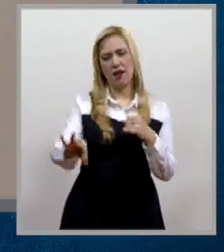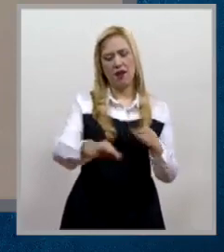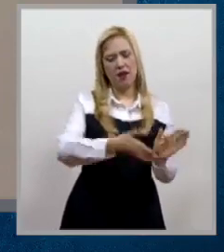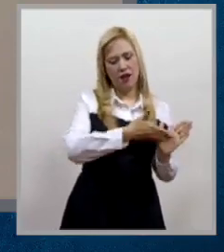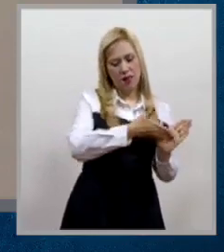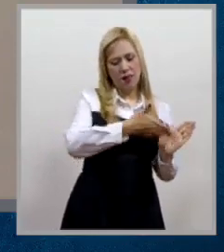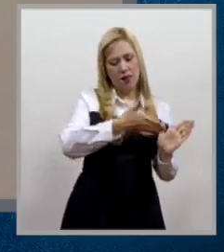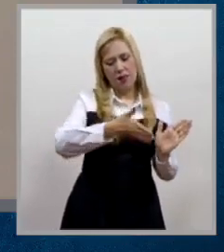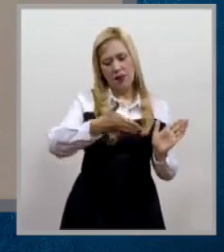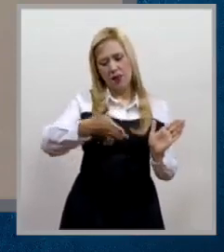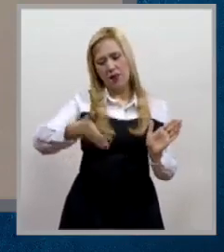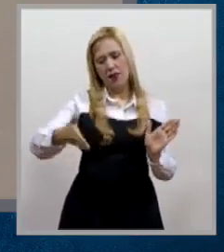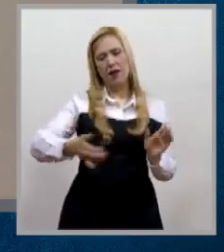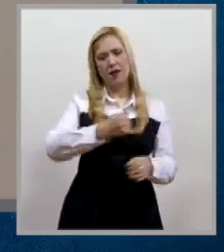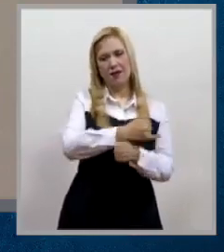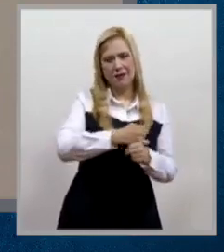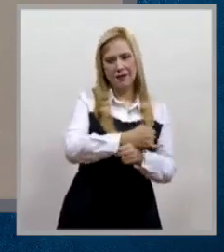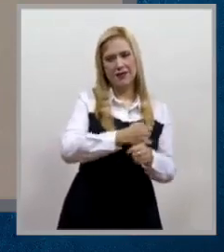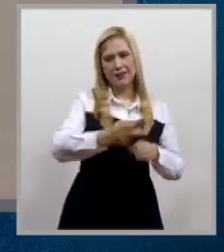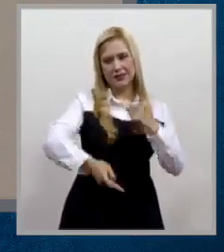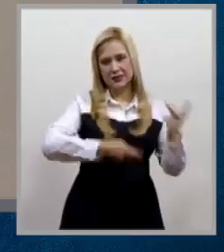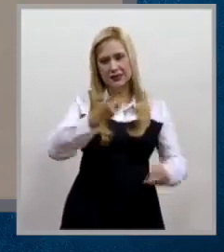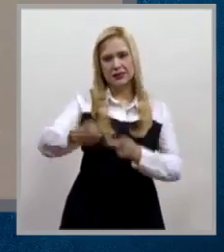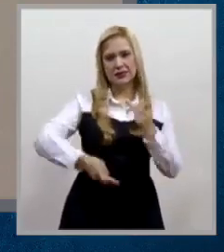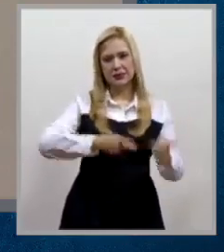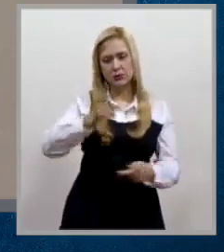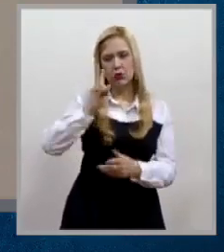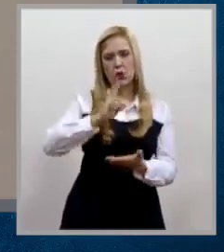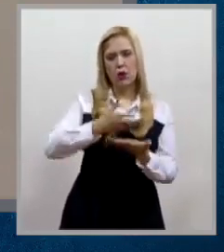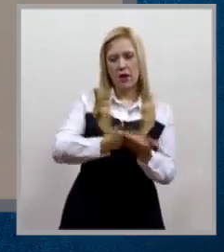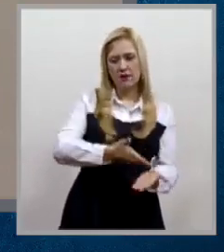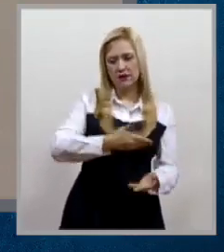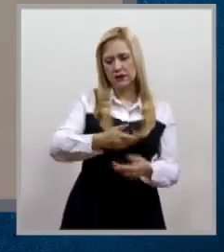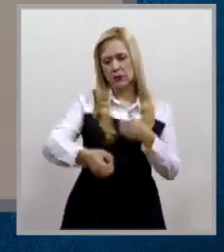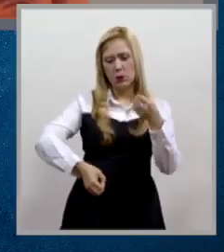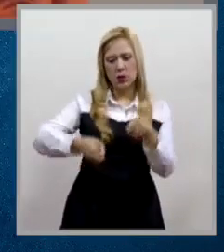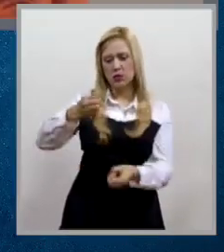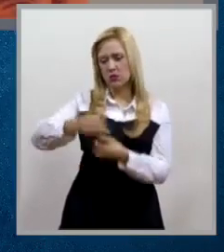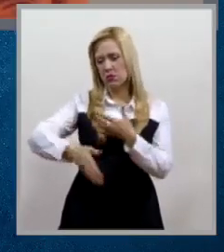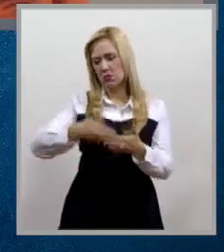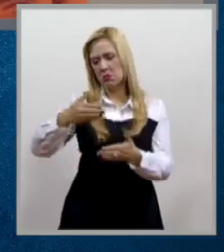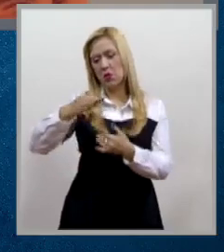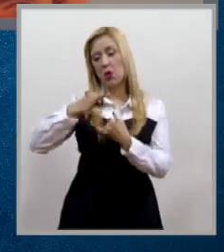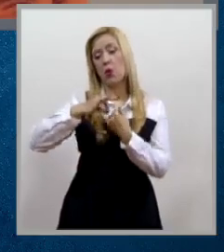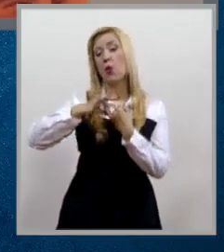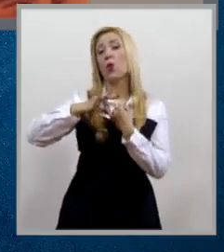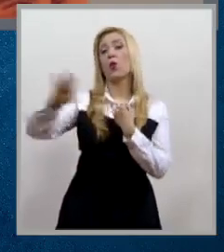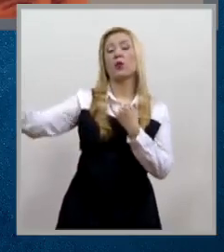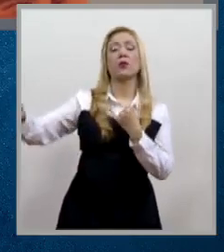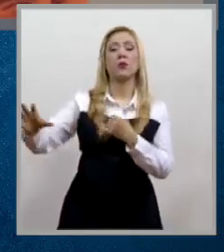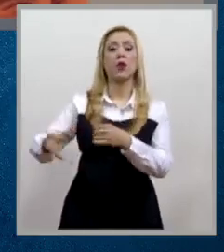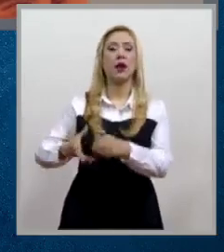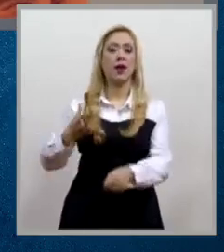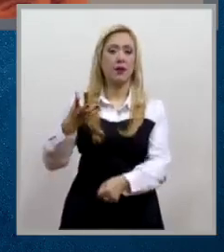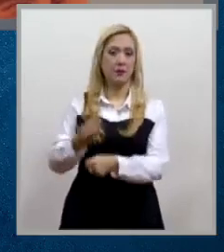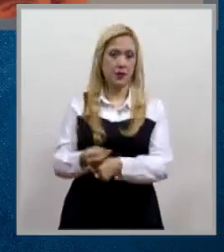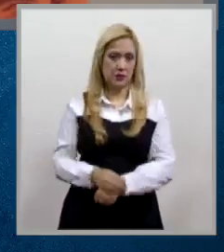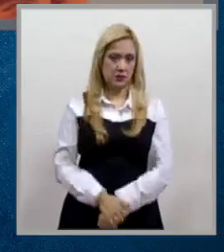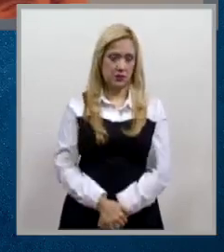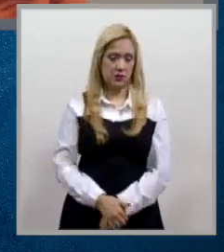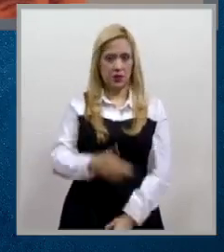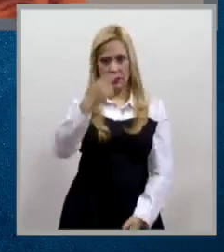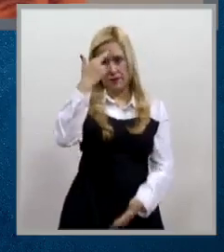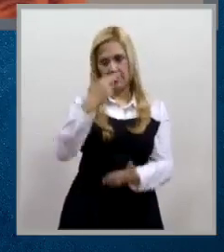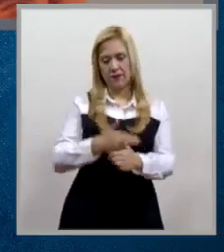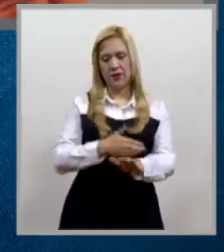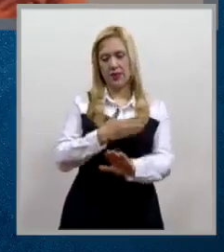recorrido judicial de las víctimas y hemos visto, por ejemplo, en el